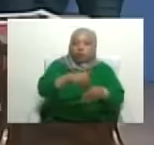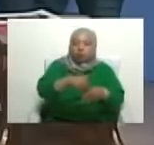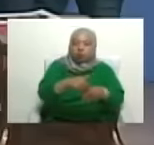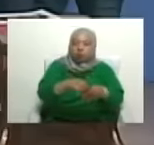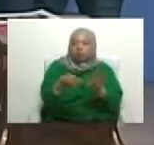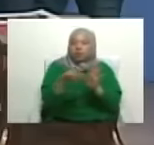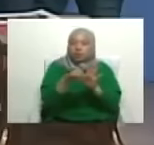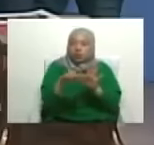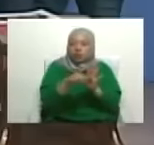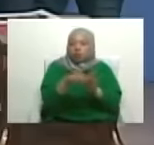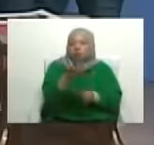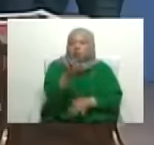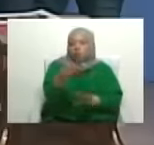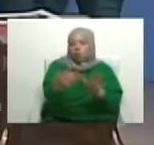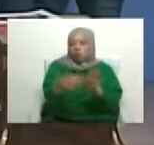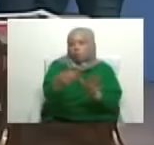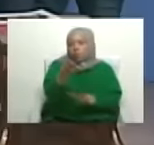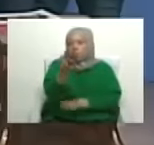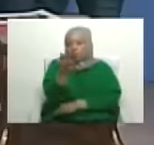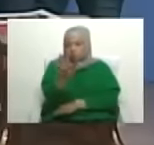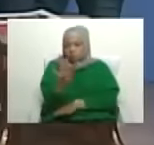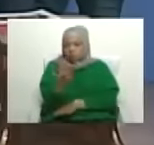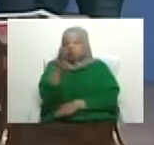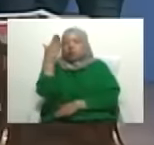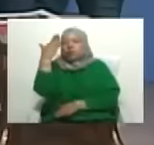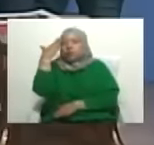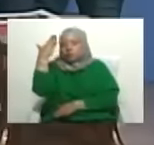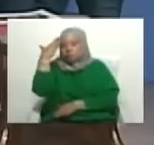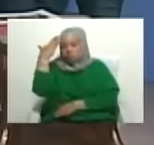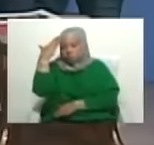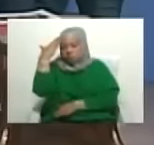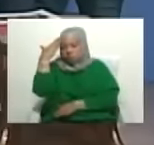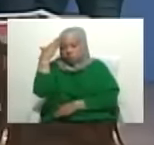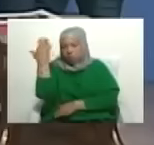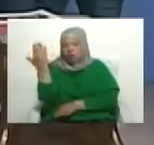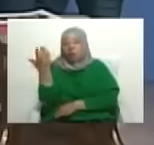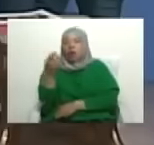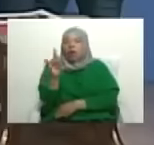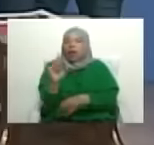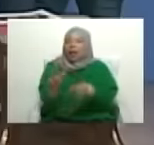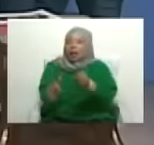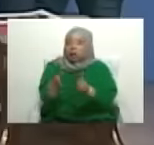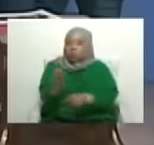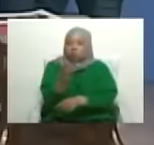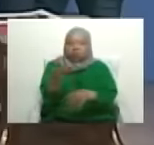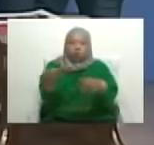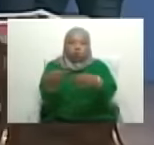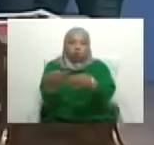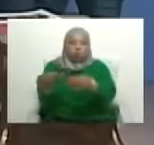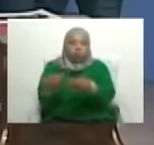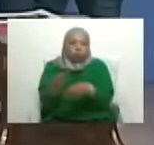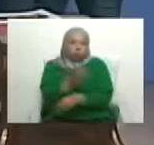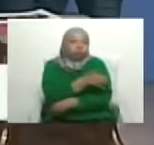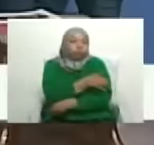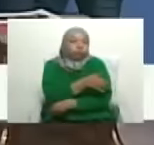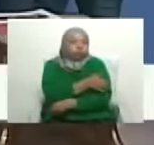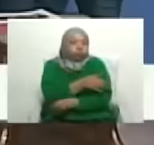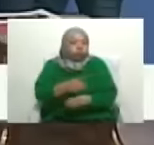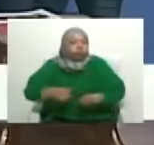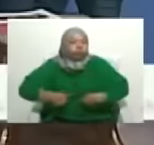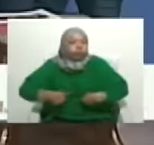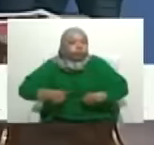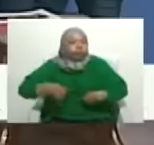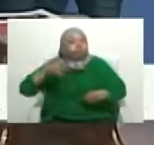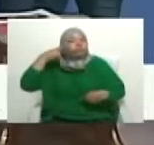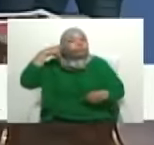año 2024, estos sectores que padecen de una afectación